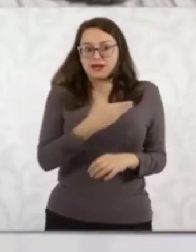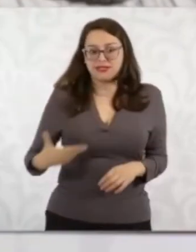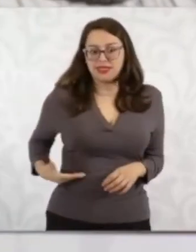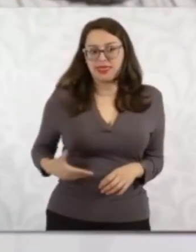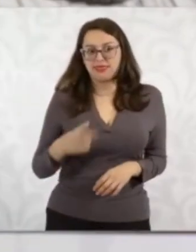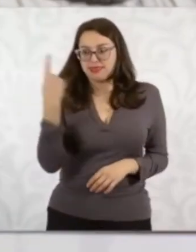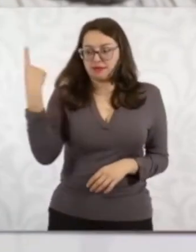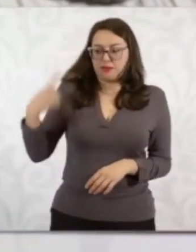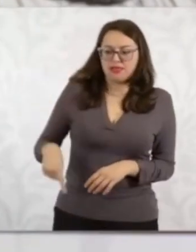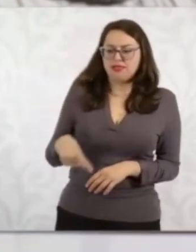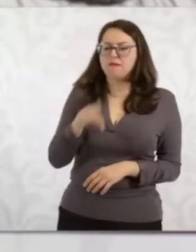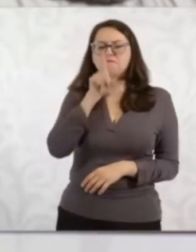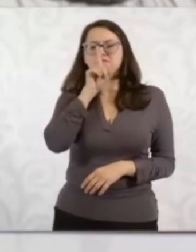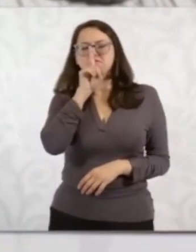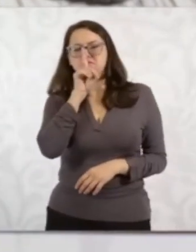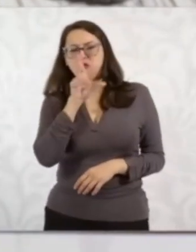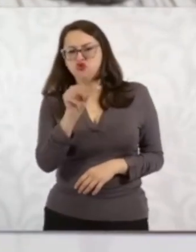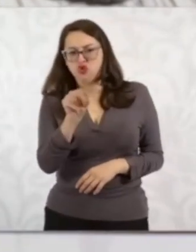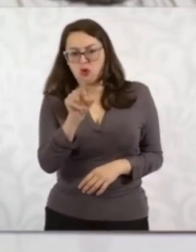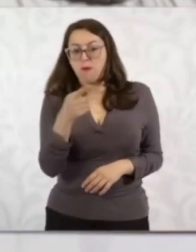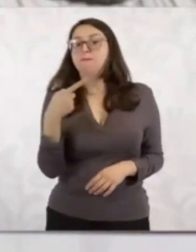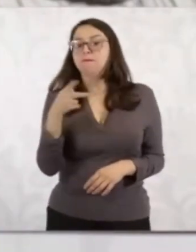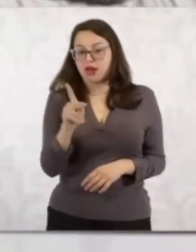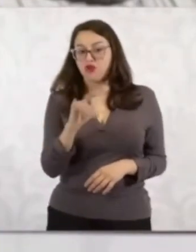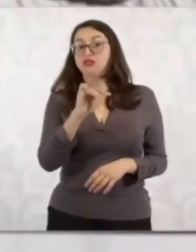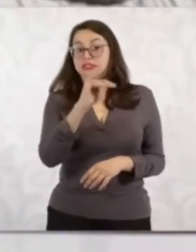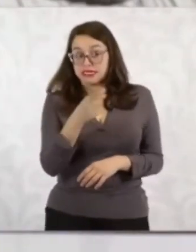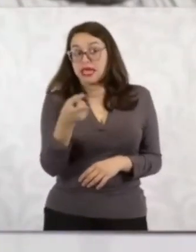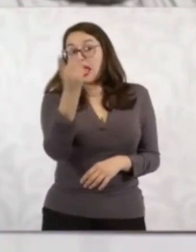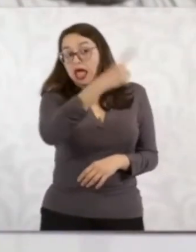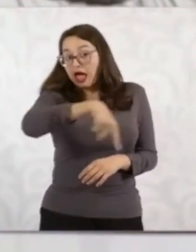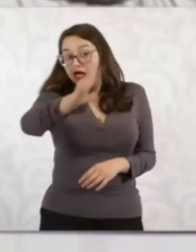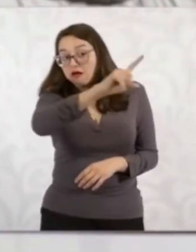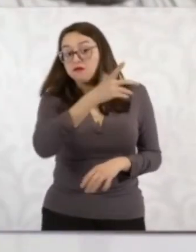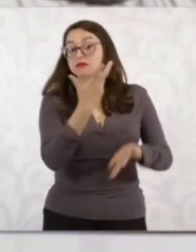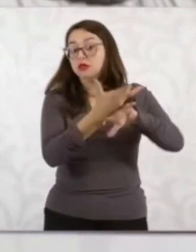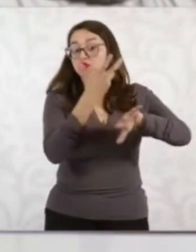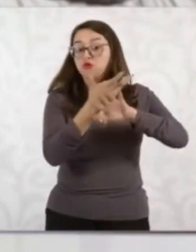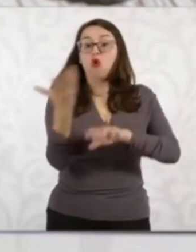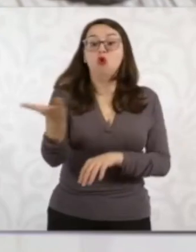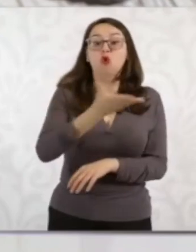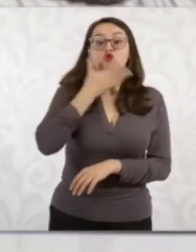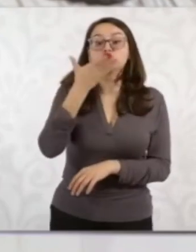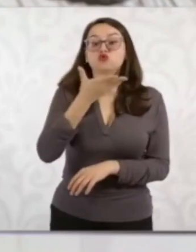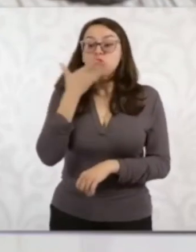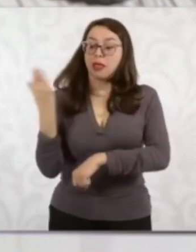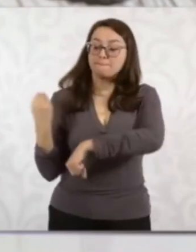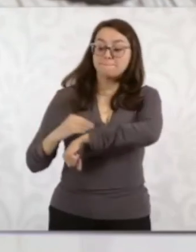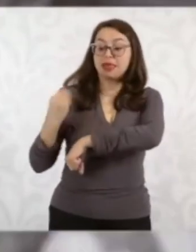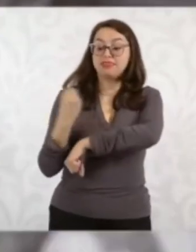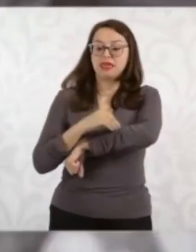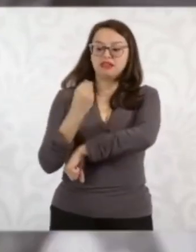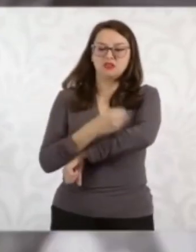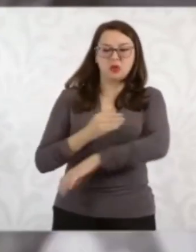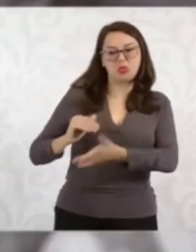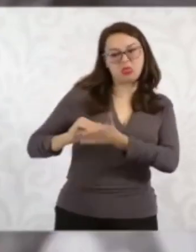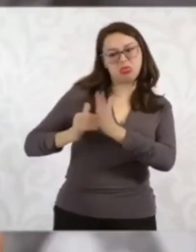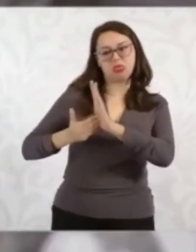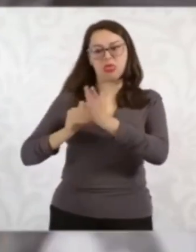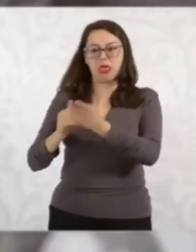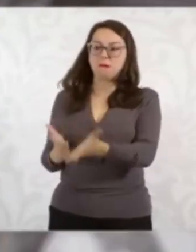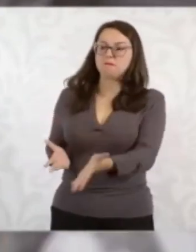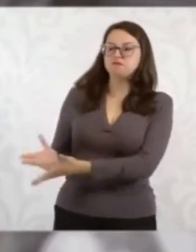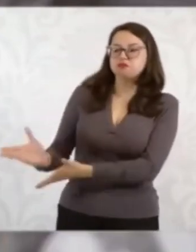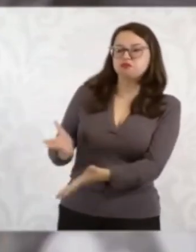los Estados Unidos. Pero sí se ha utilizado este mecanismo para poder tener influencia sobre los gobiernos. Tan